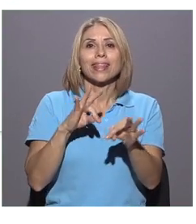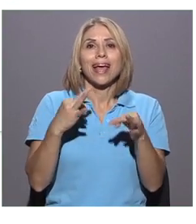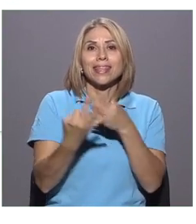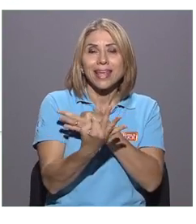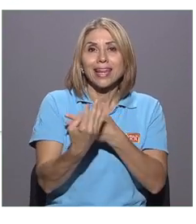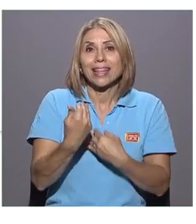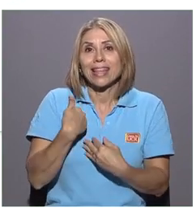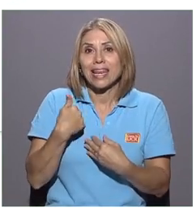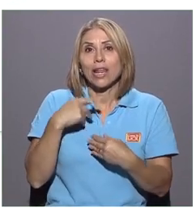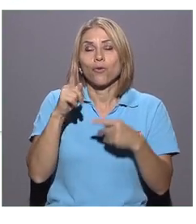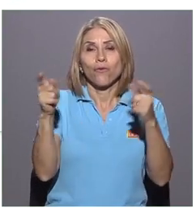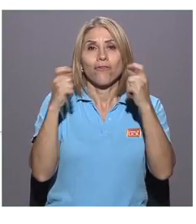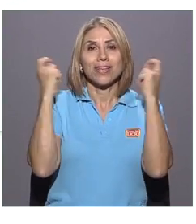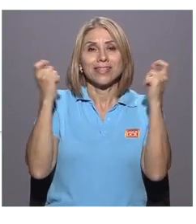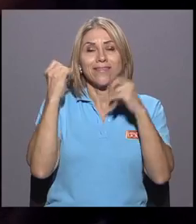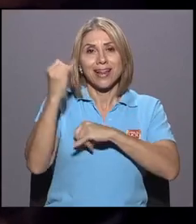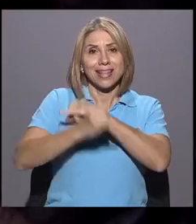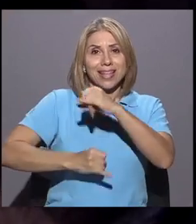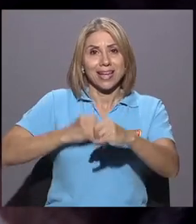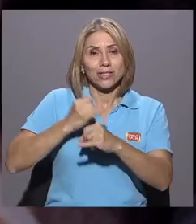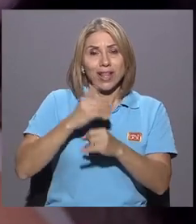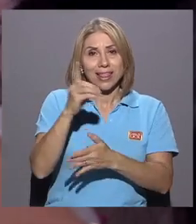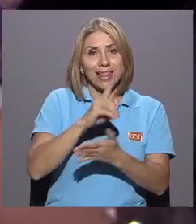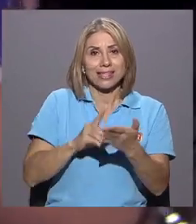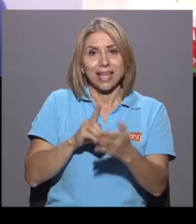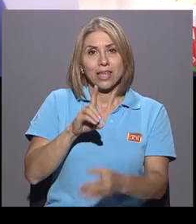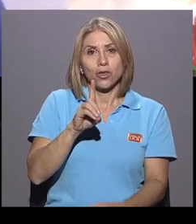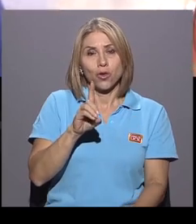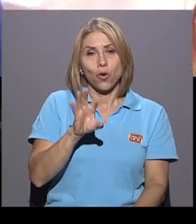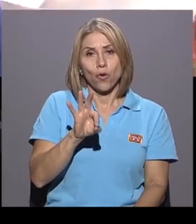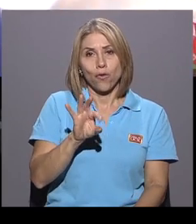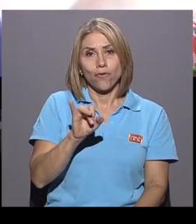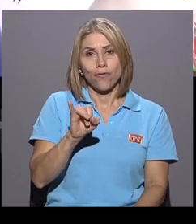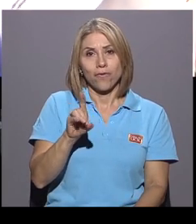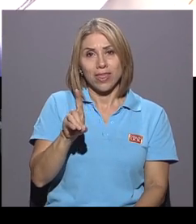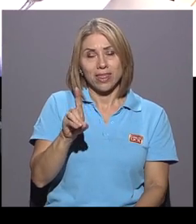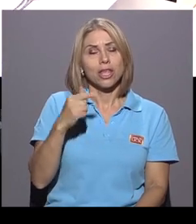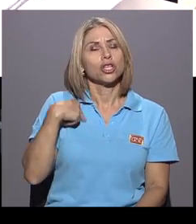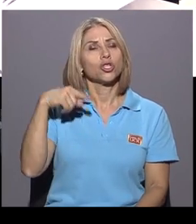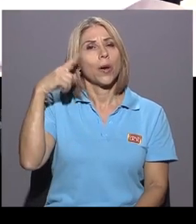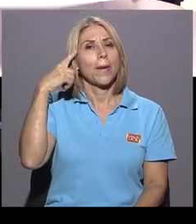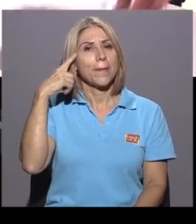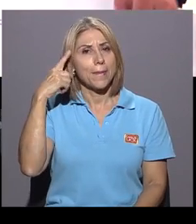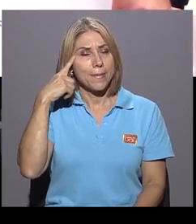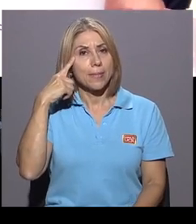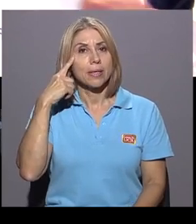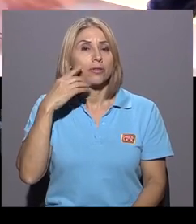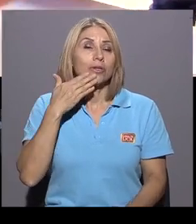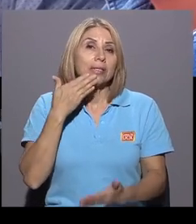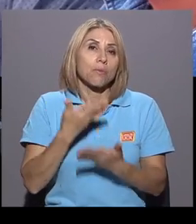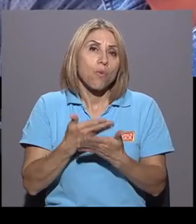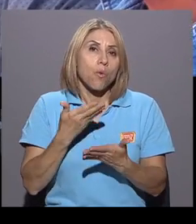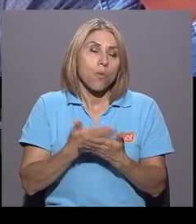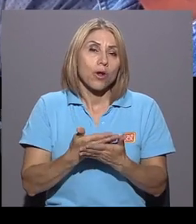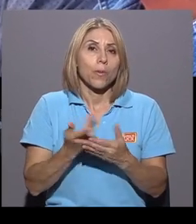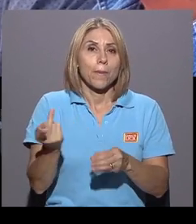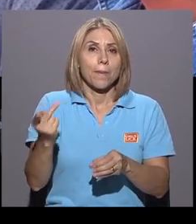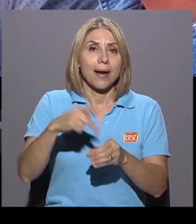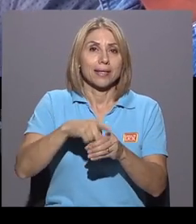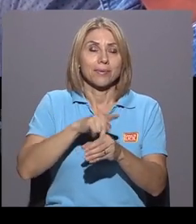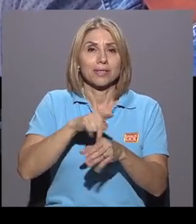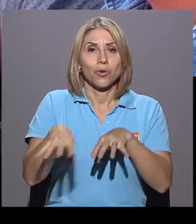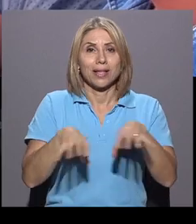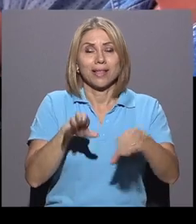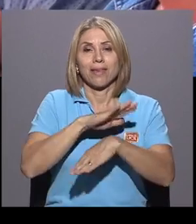feed no un festival internacional de diseño y pienso que sería muy bueno la participación activa de